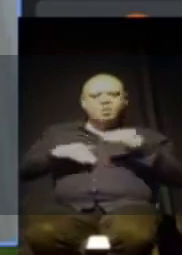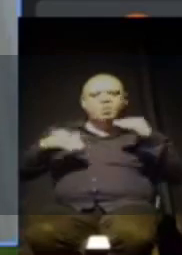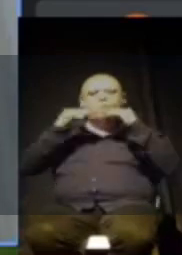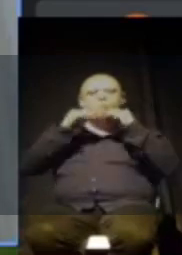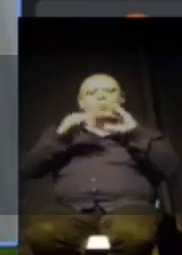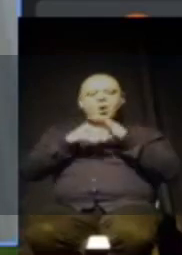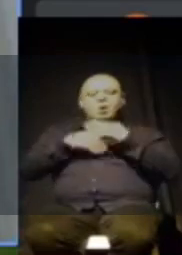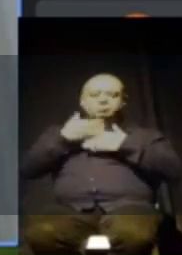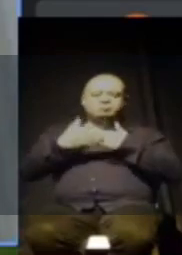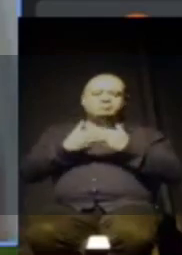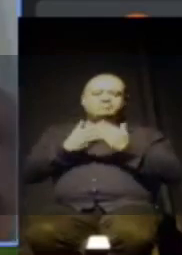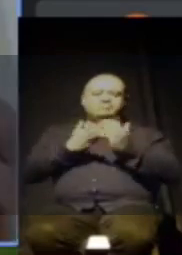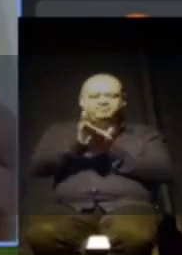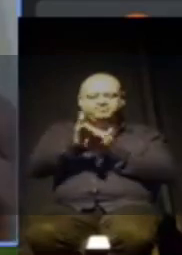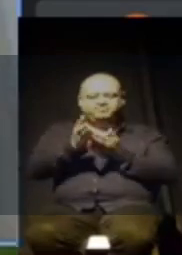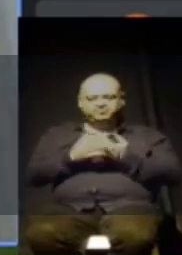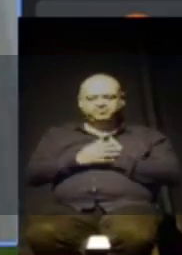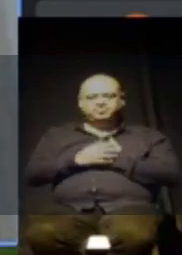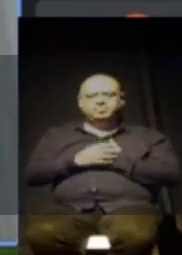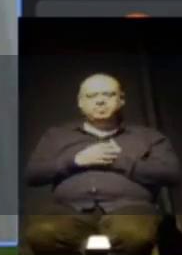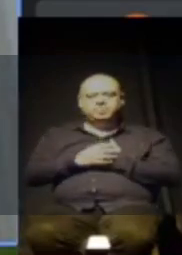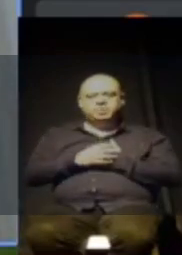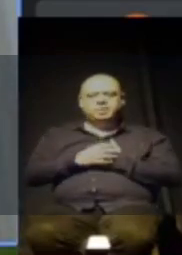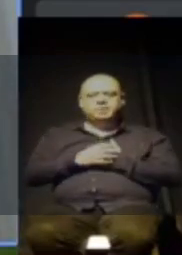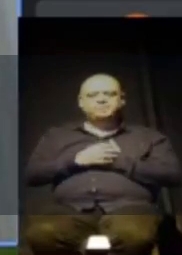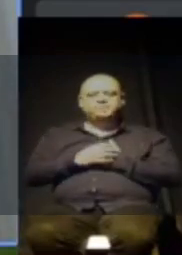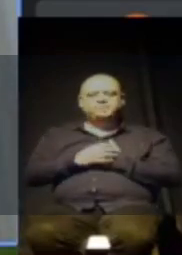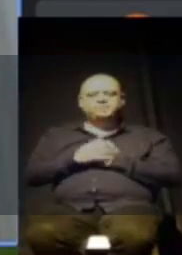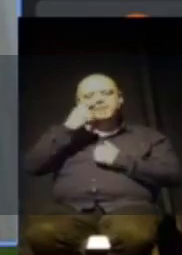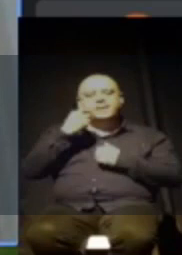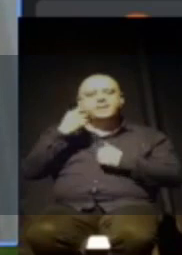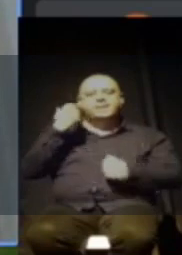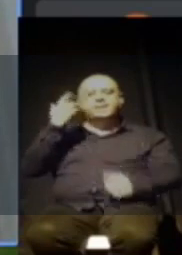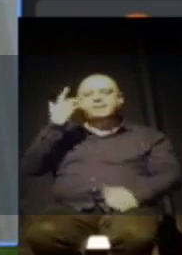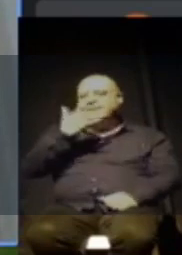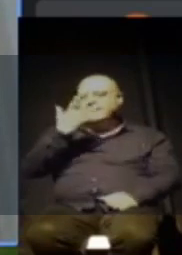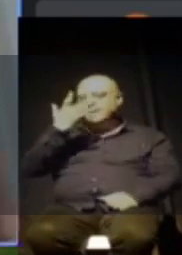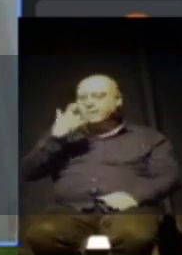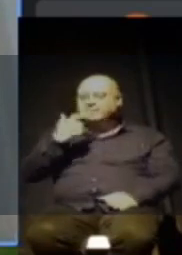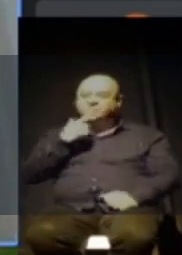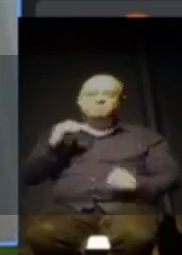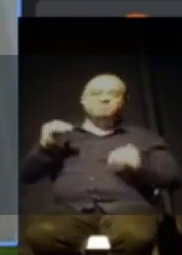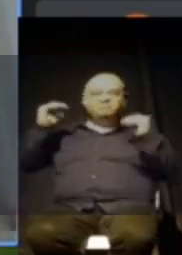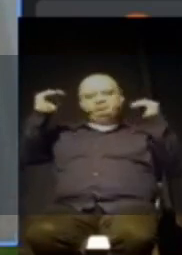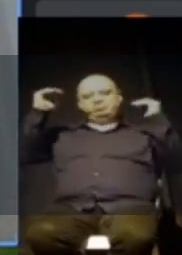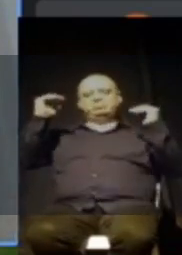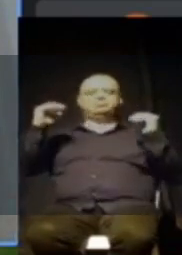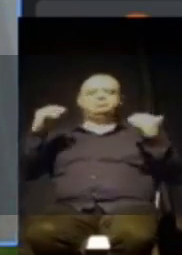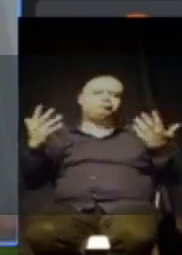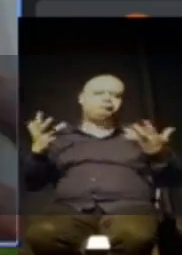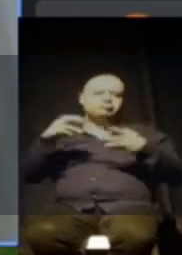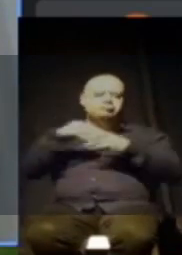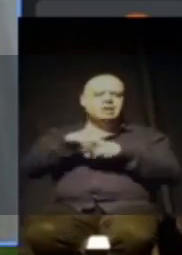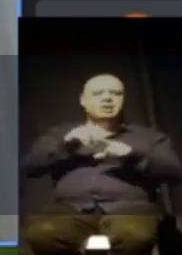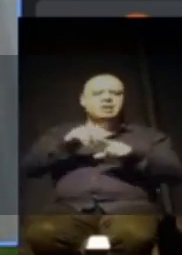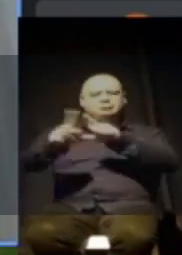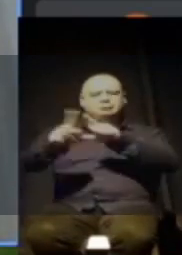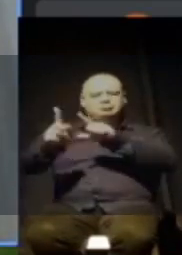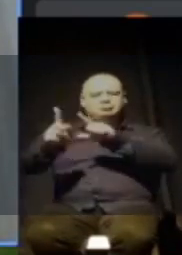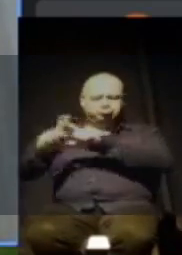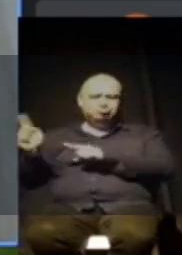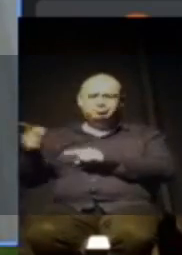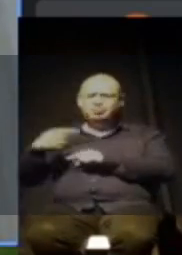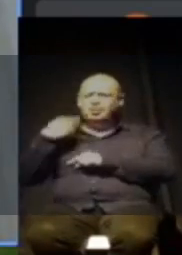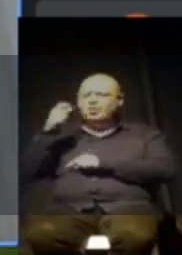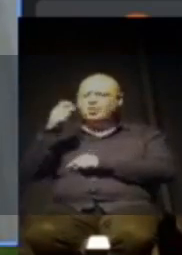y pigmentocráticas. La configuración de racismos y de supremacías han dado lugar a múltiples crímenes contra